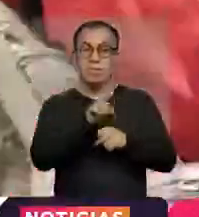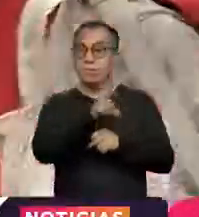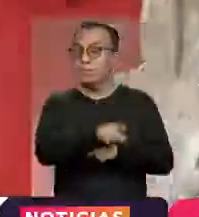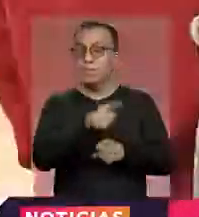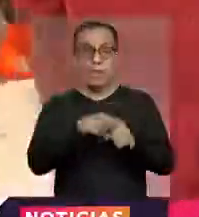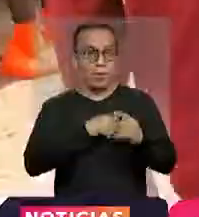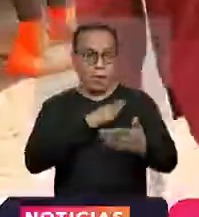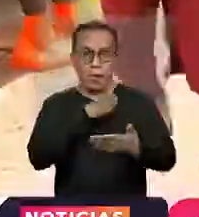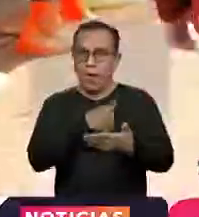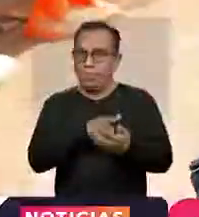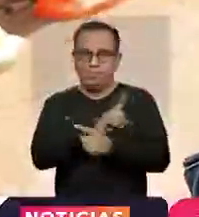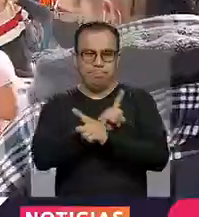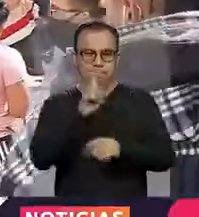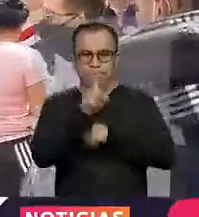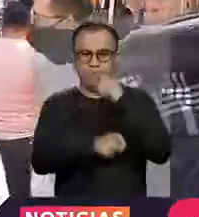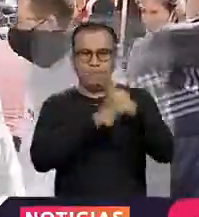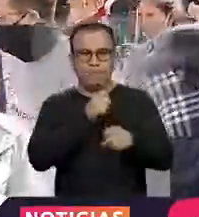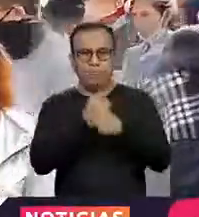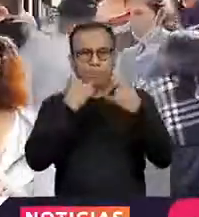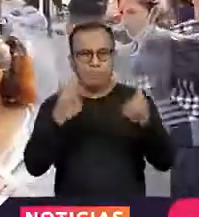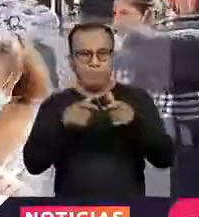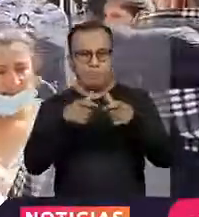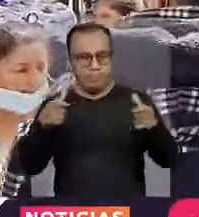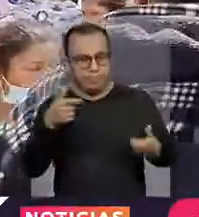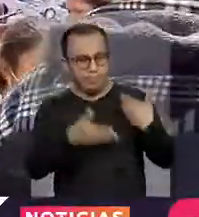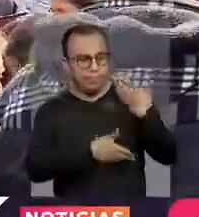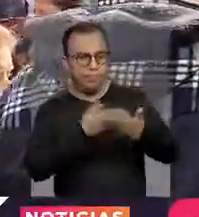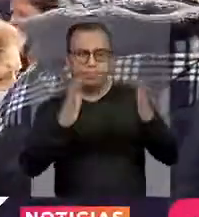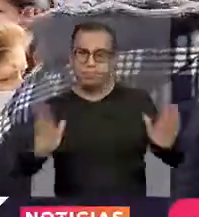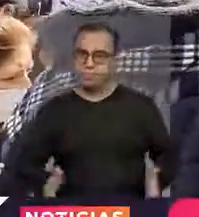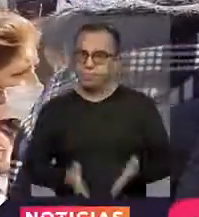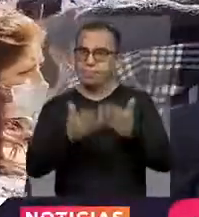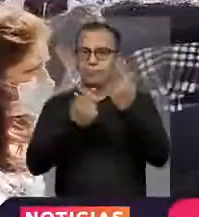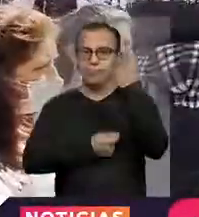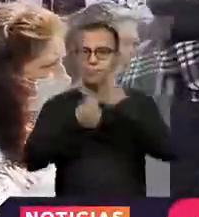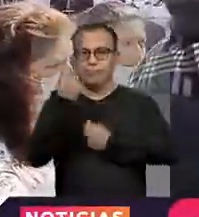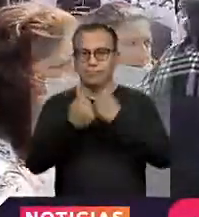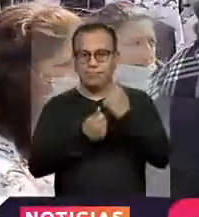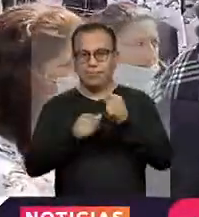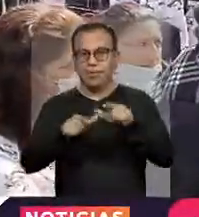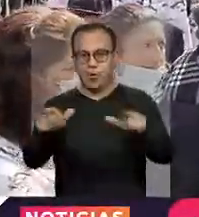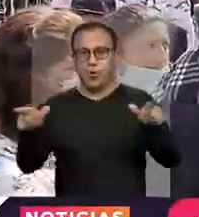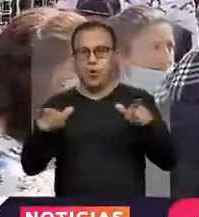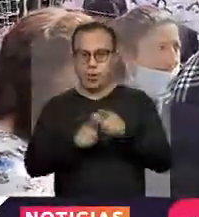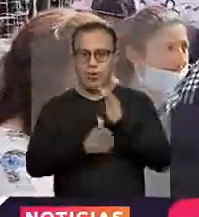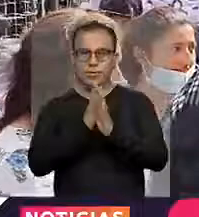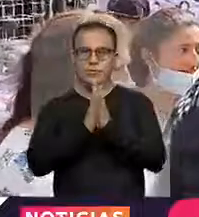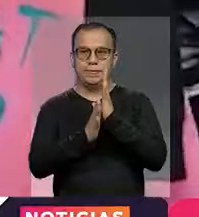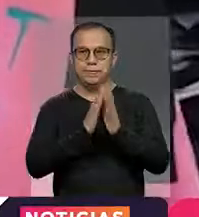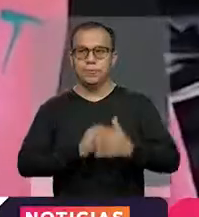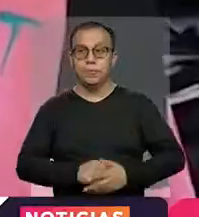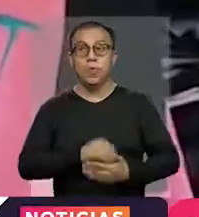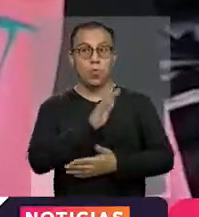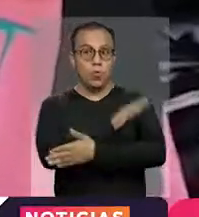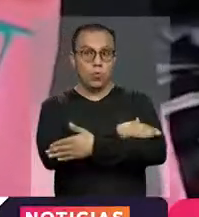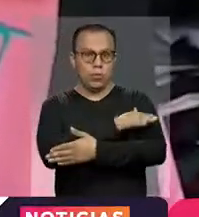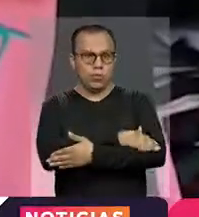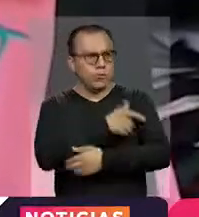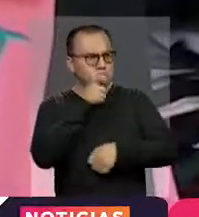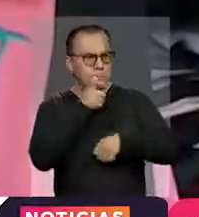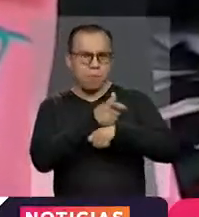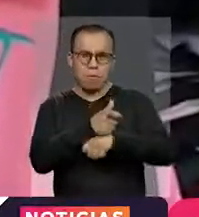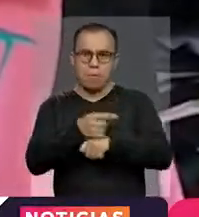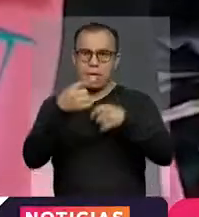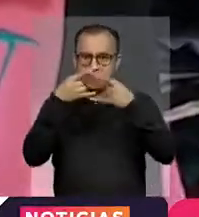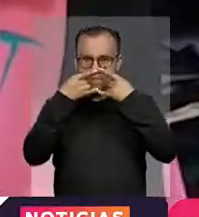será un impedimento este año para avanzar en la recuperación de la economía de San Victorino. Hemos estado muy juiciosos, muy pendientes con